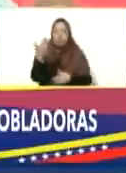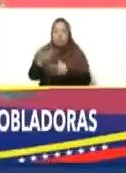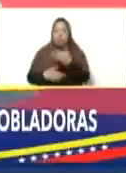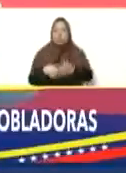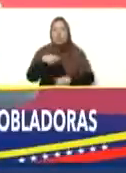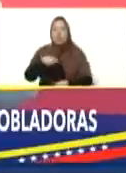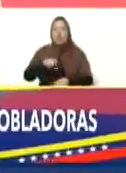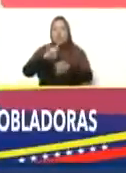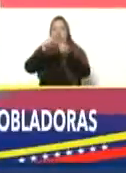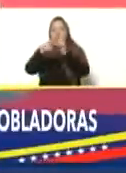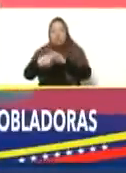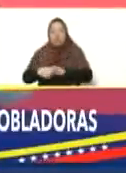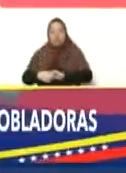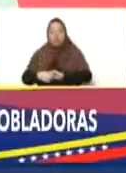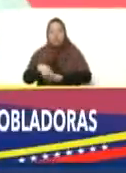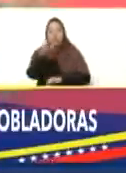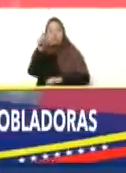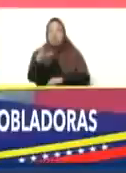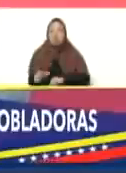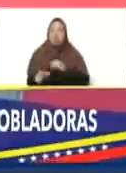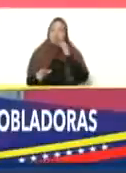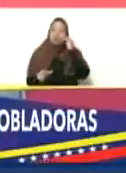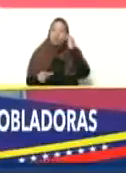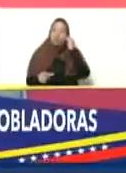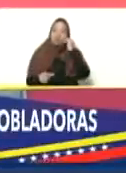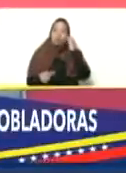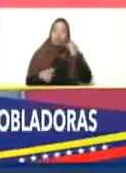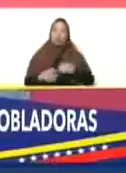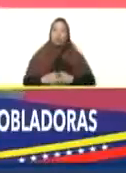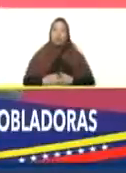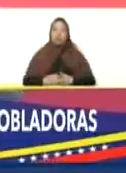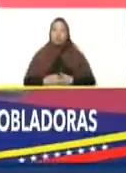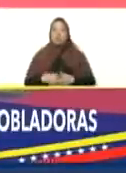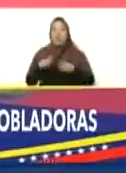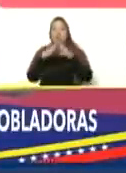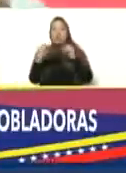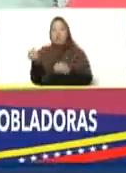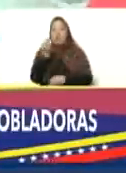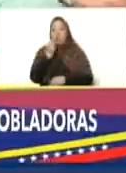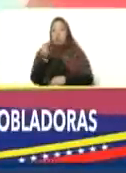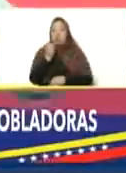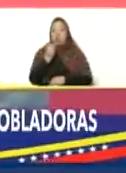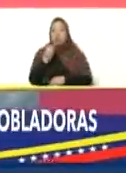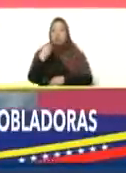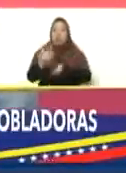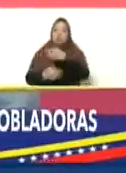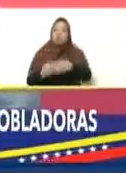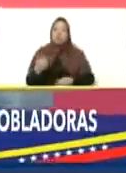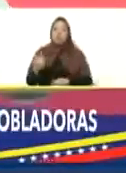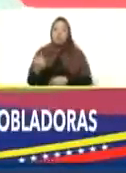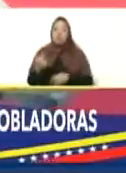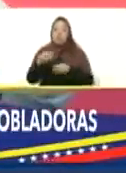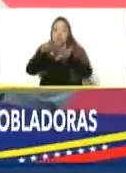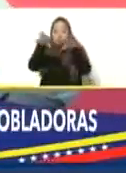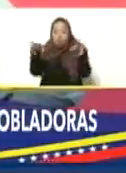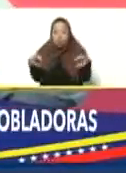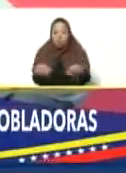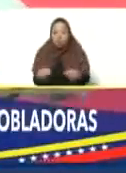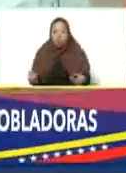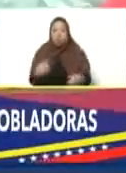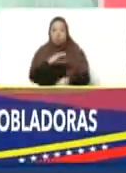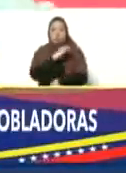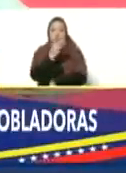del transporte carestía en todos los alimentos carestía y escasez de fertilizante y si no hay